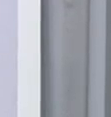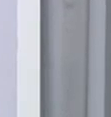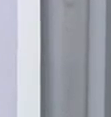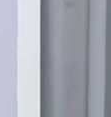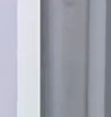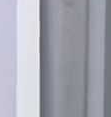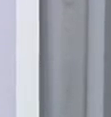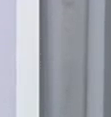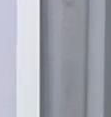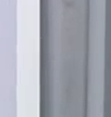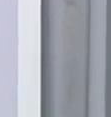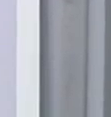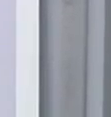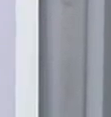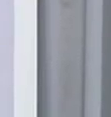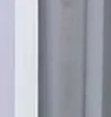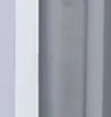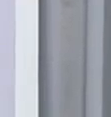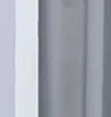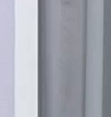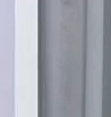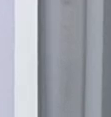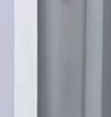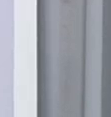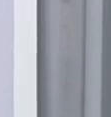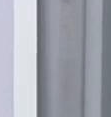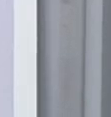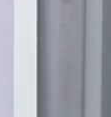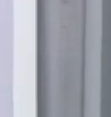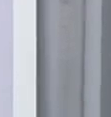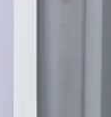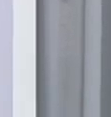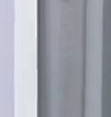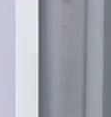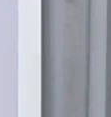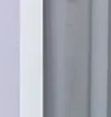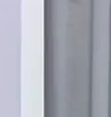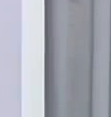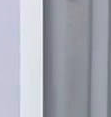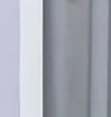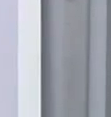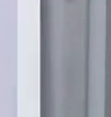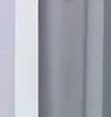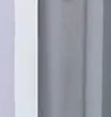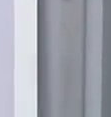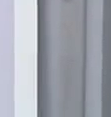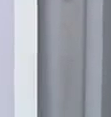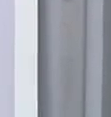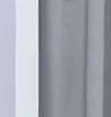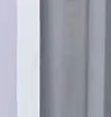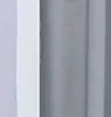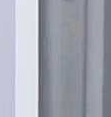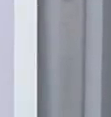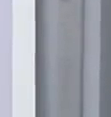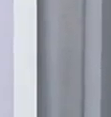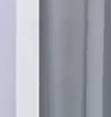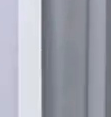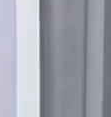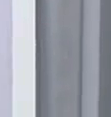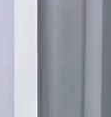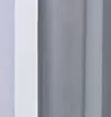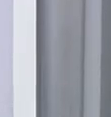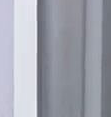participando más activamente en ello. Tenemos que hacerlo. No hay que generalizar, es